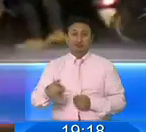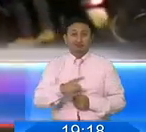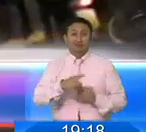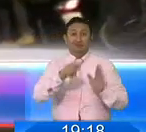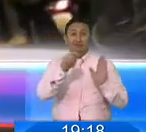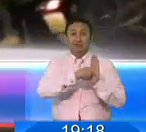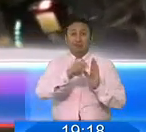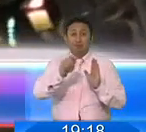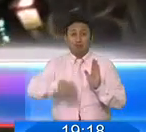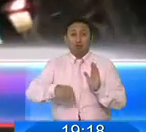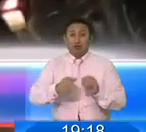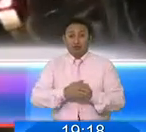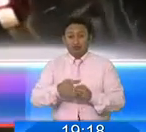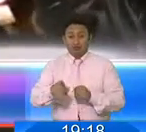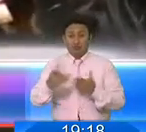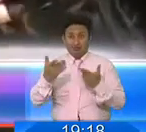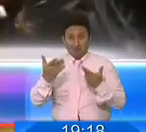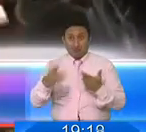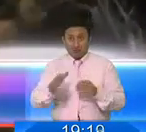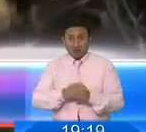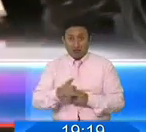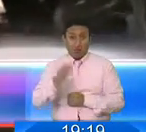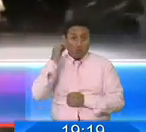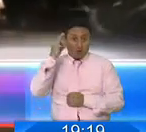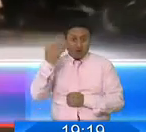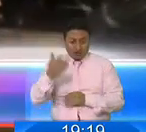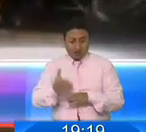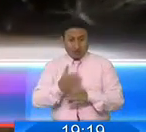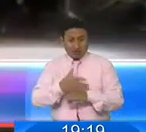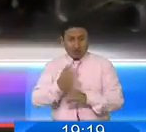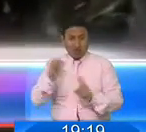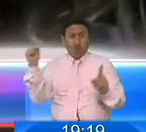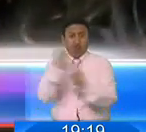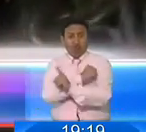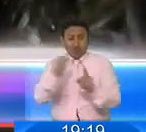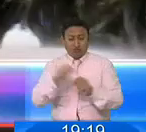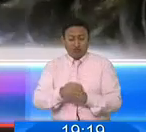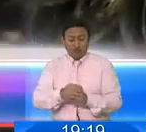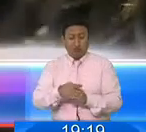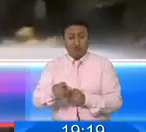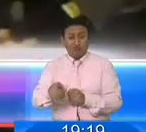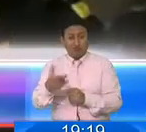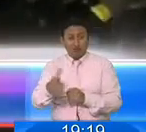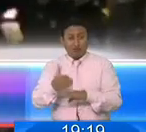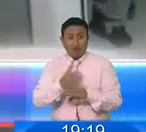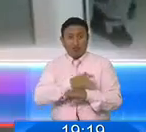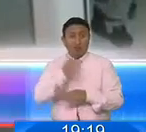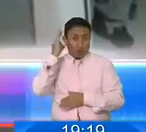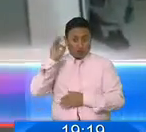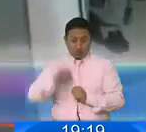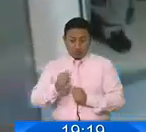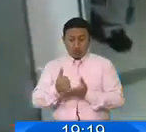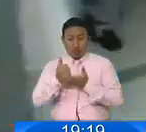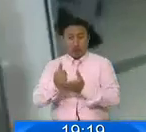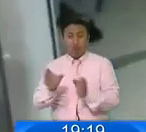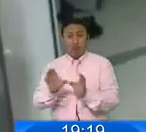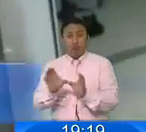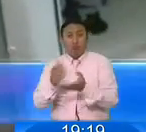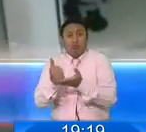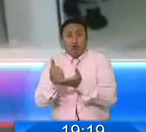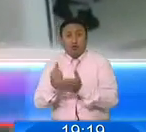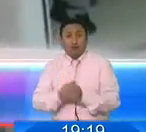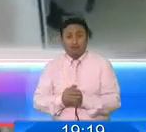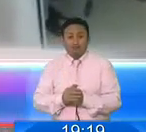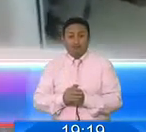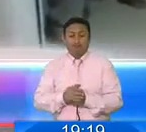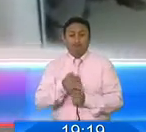ese hombre ya estaba enseñado a pegarle a la mujer el tiene a boleta del día el señor tenía boleta hay auxilio los familiares del joven a